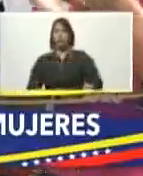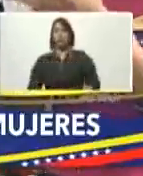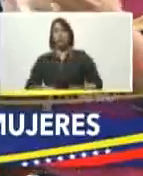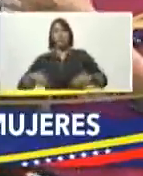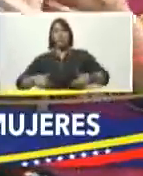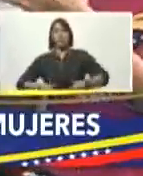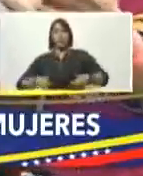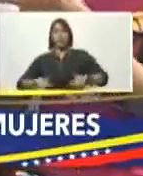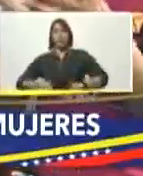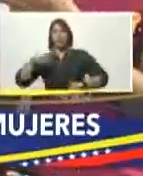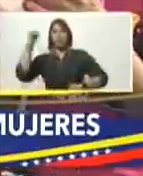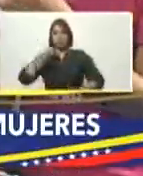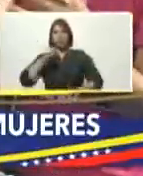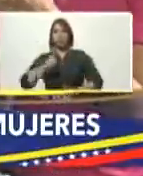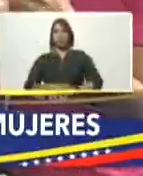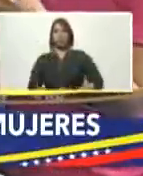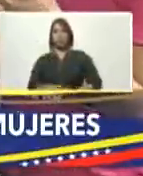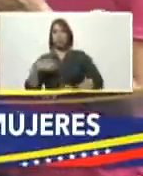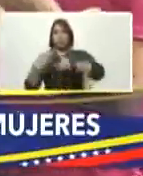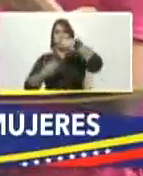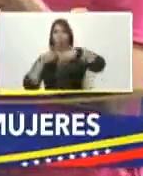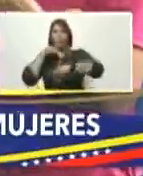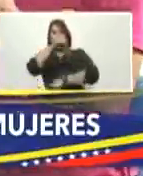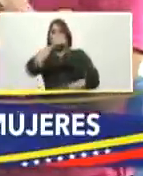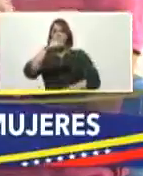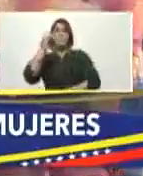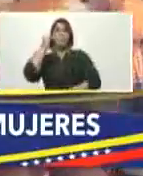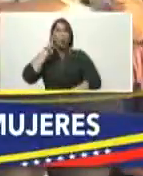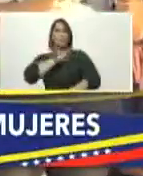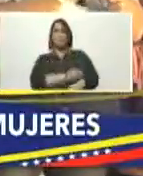sí a la revolución feminista.